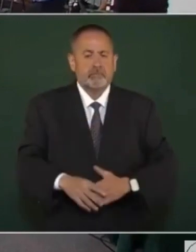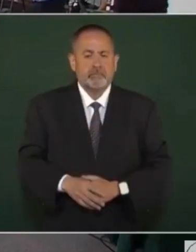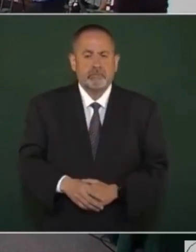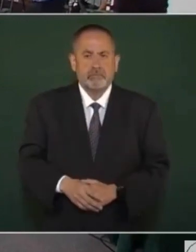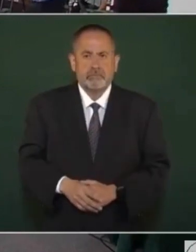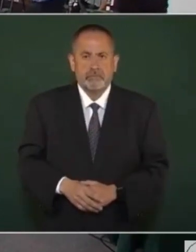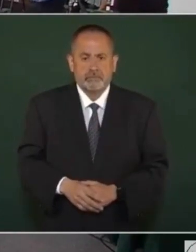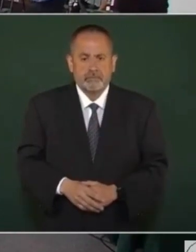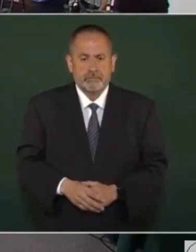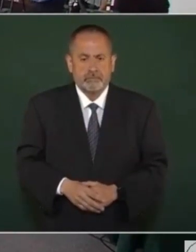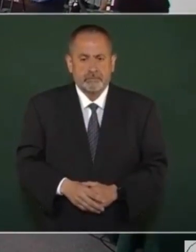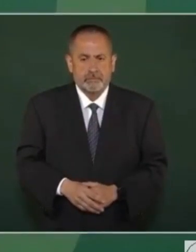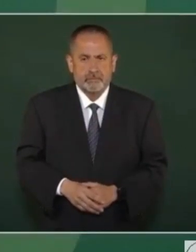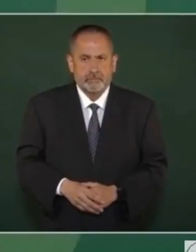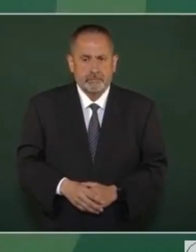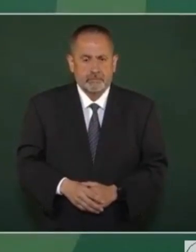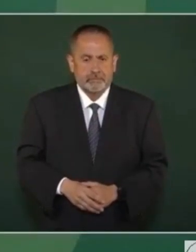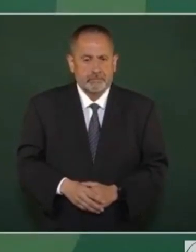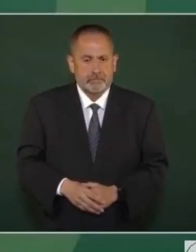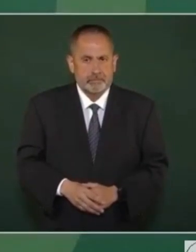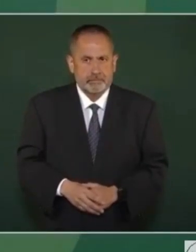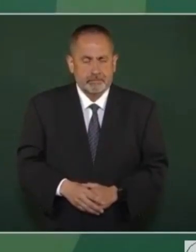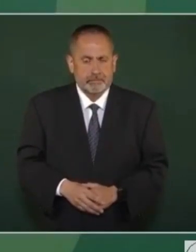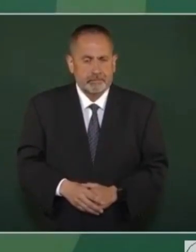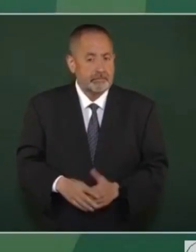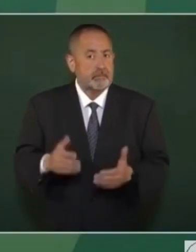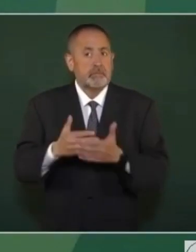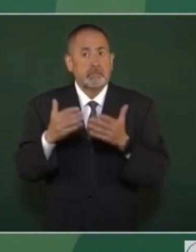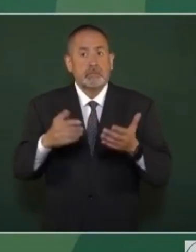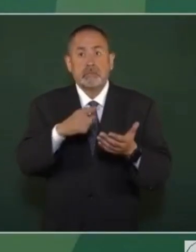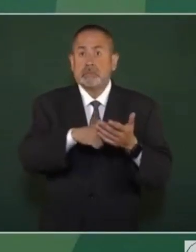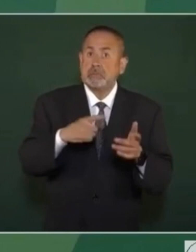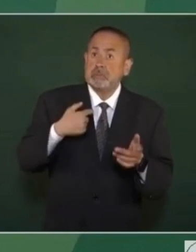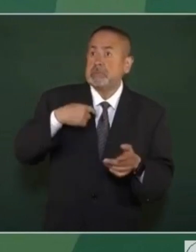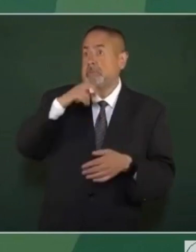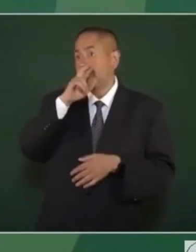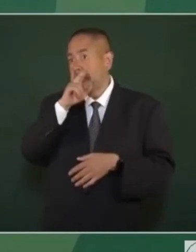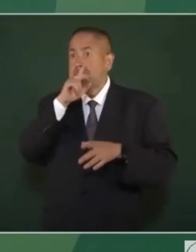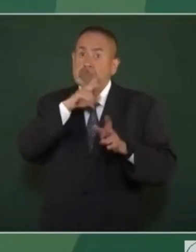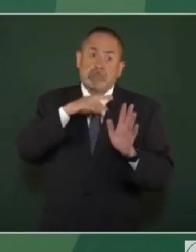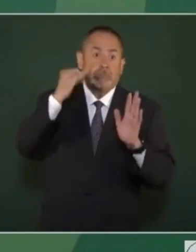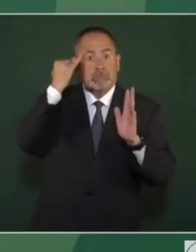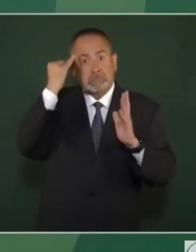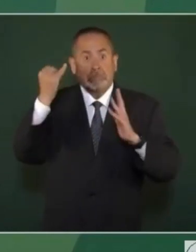Y ahora me salen que están muy preocupados.